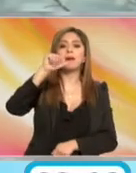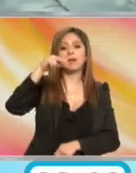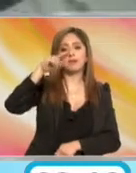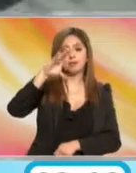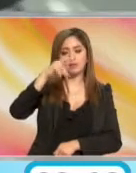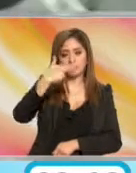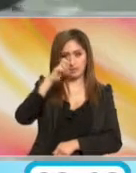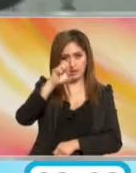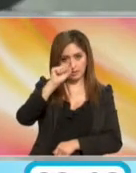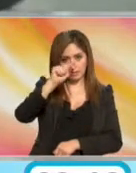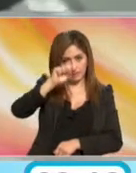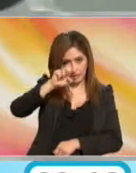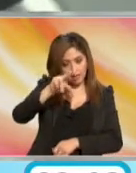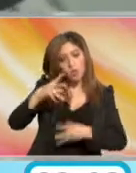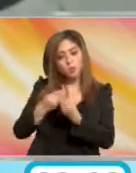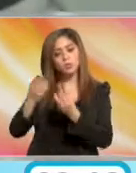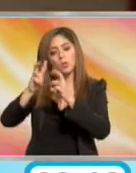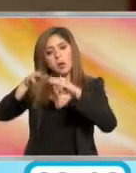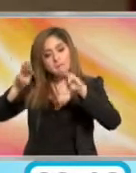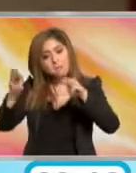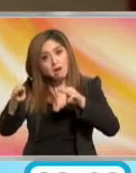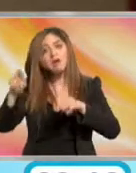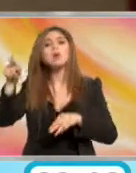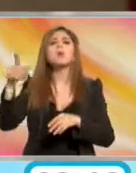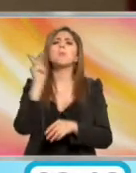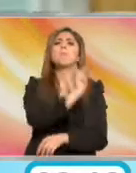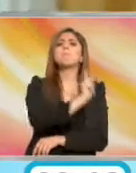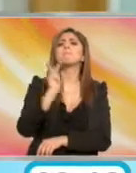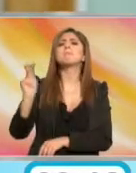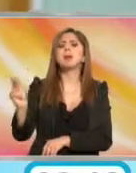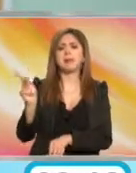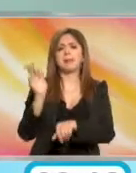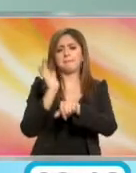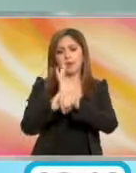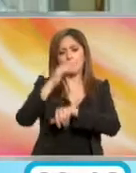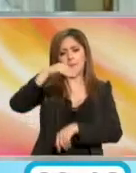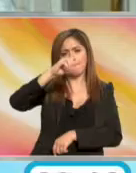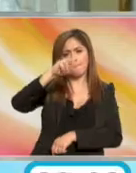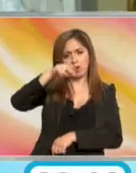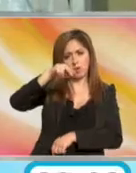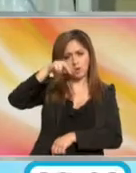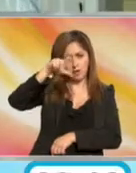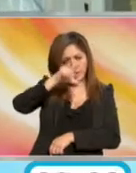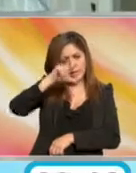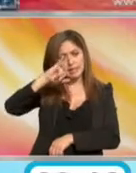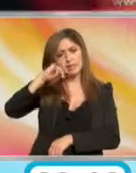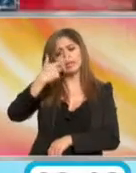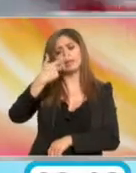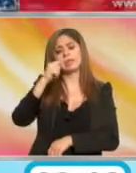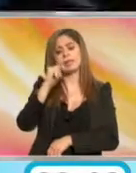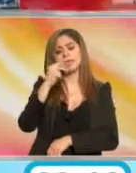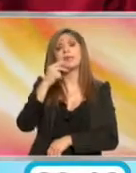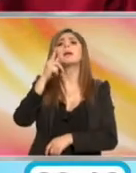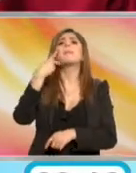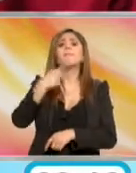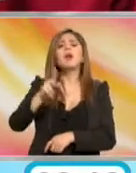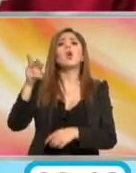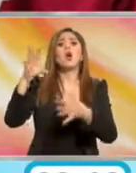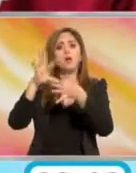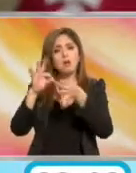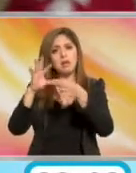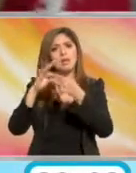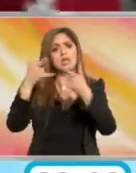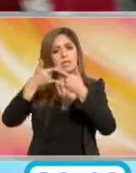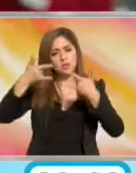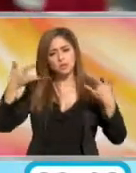en cierto grado también parecida a Moonlight, no por los colores, no por la propuesta estética, no por la historia, sino porque también está